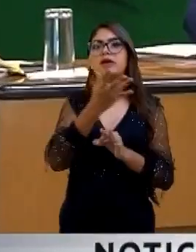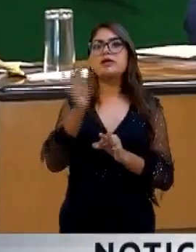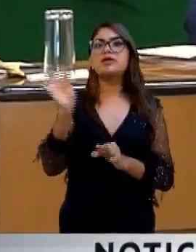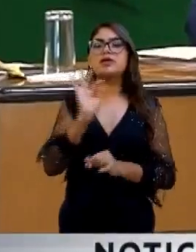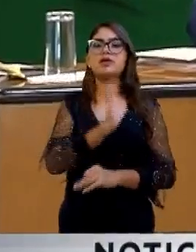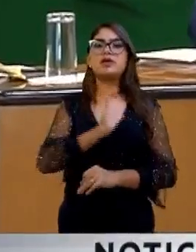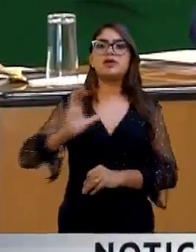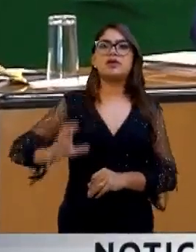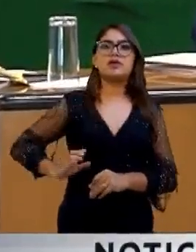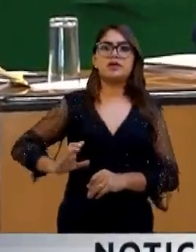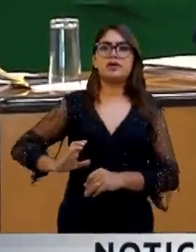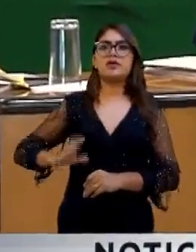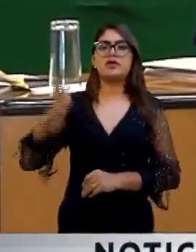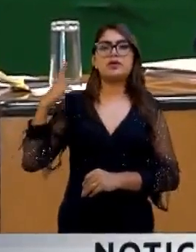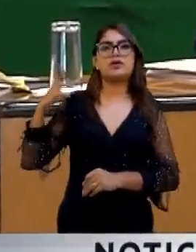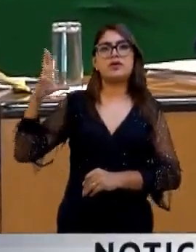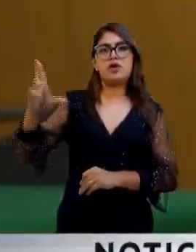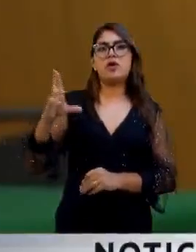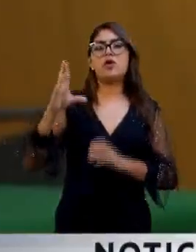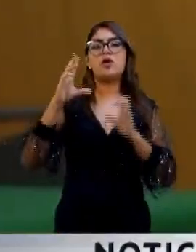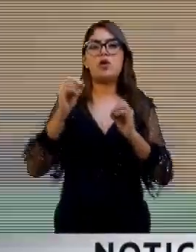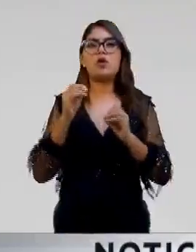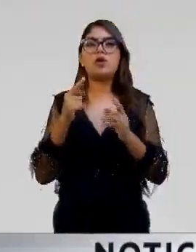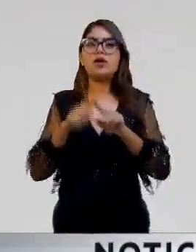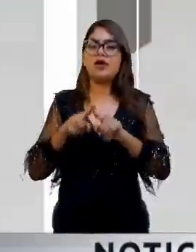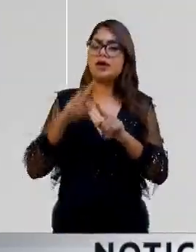candidatos y para quienes decidirán su idoneidad.